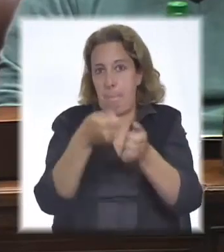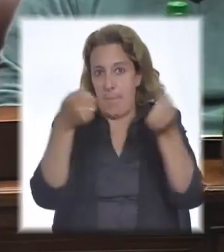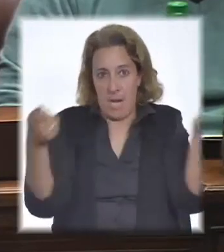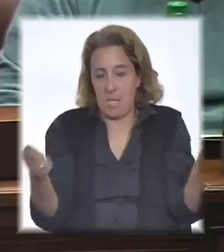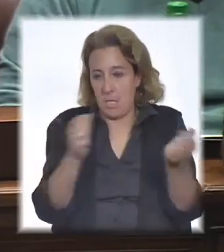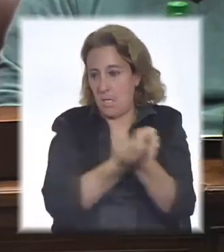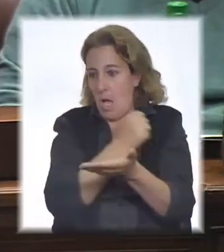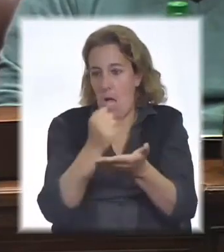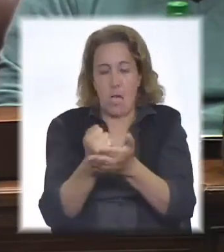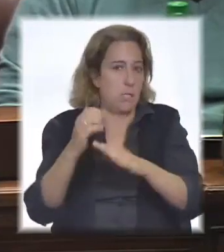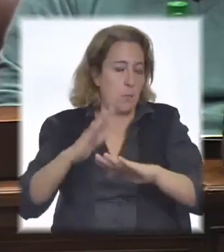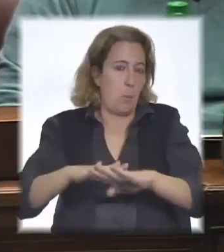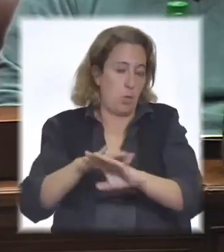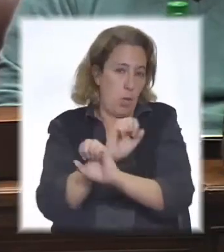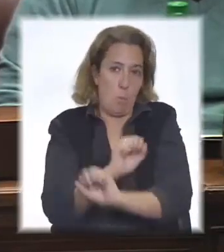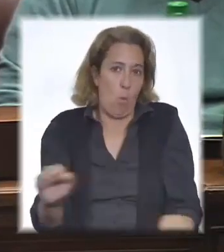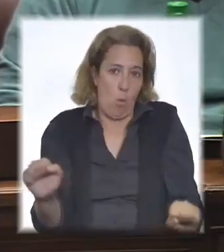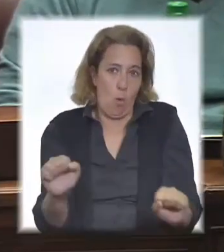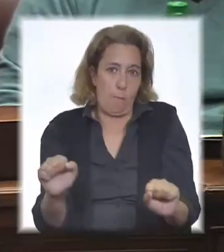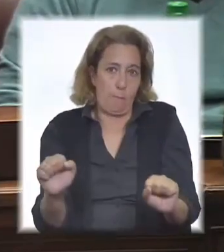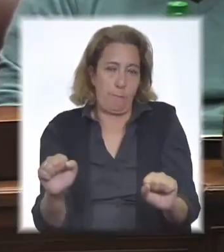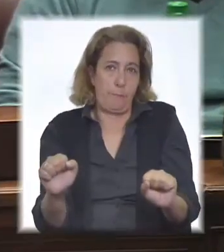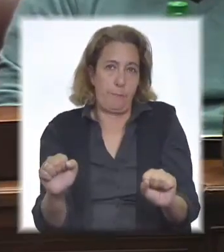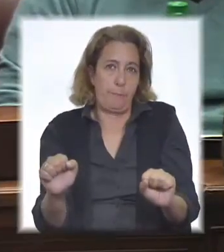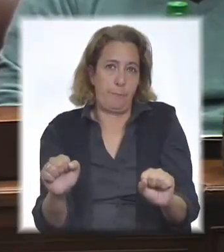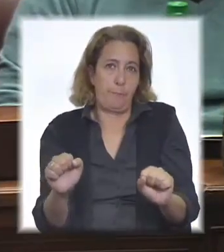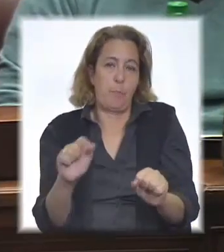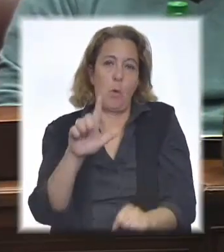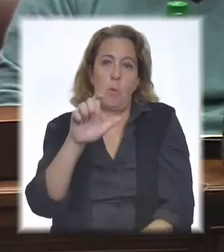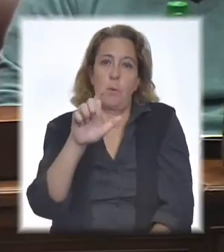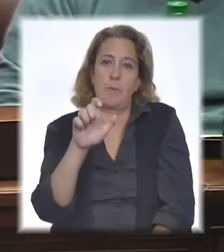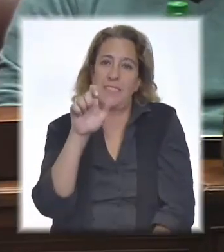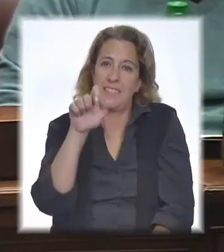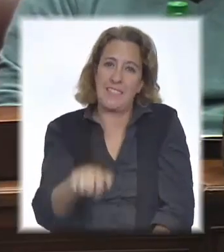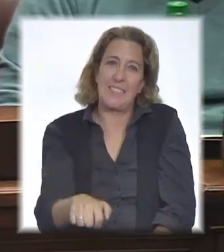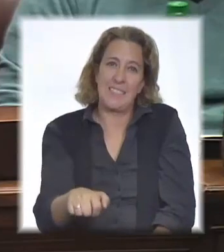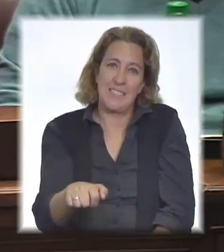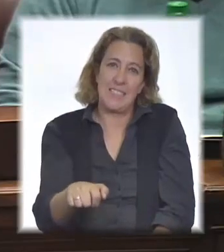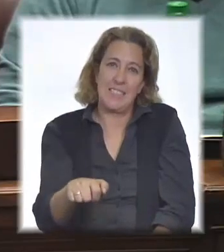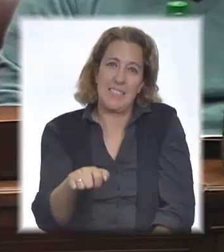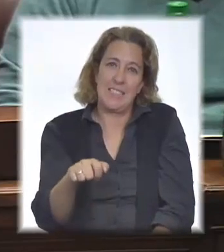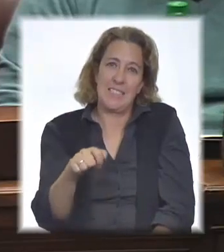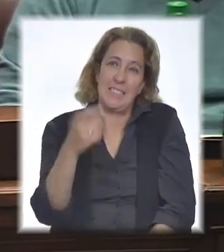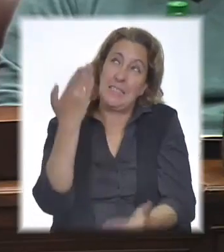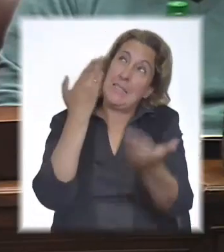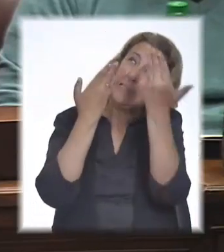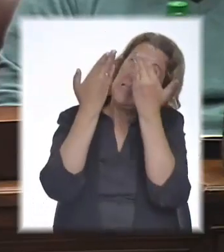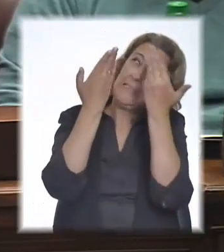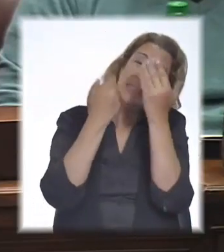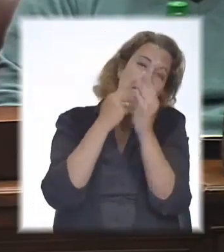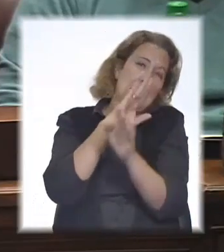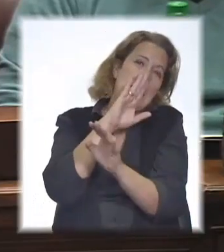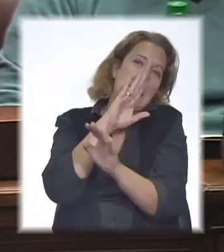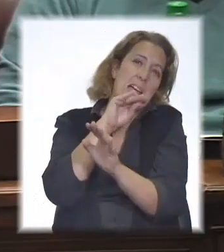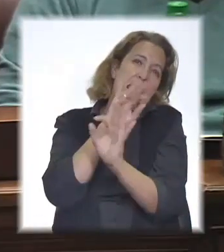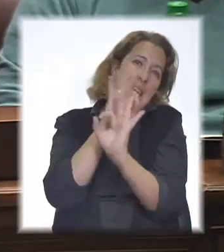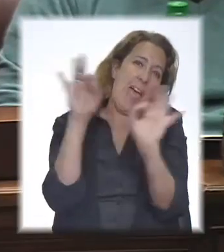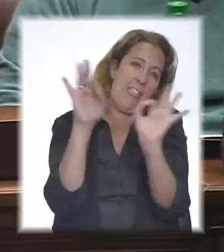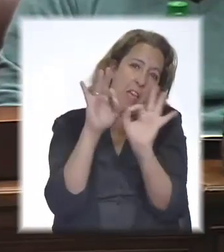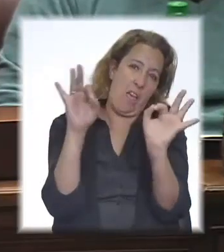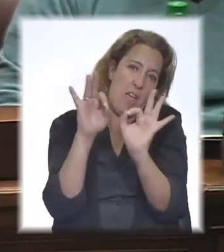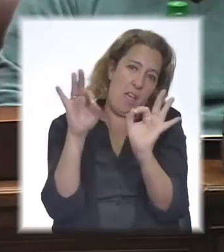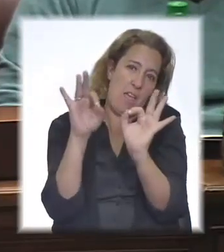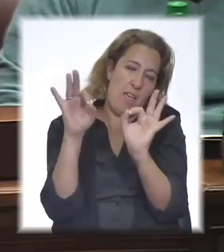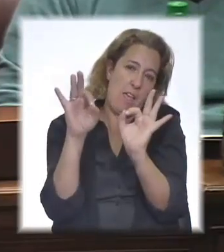momento que lo pudo hacer obviamente ese torturado no habla y creo